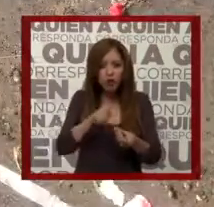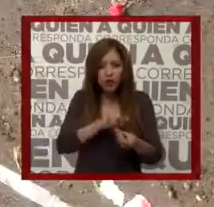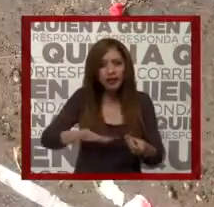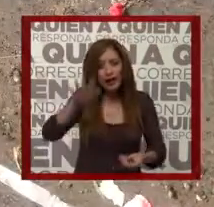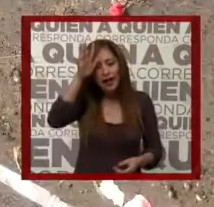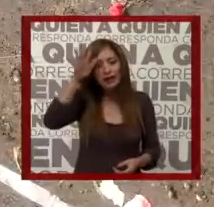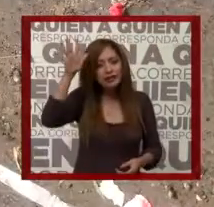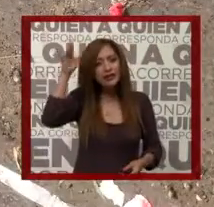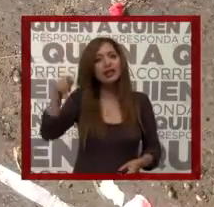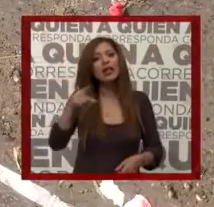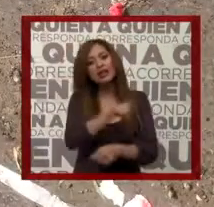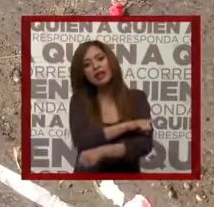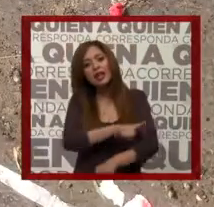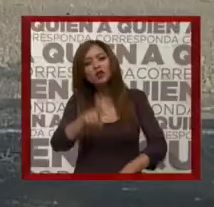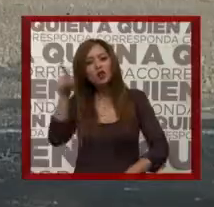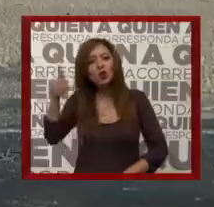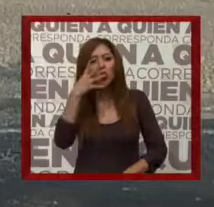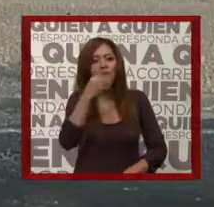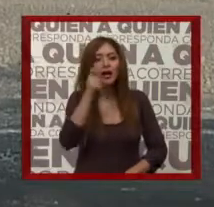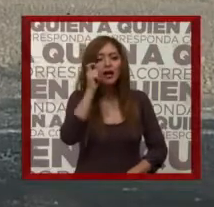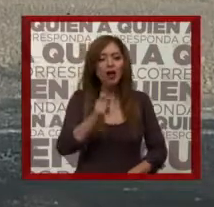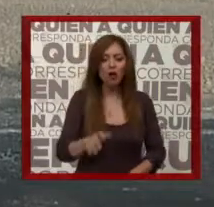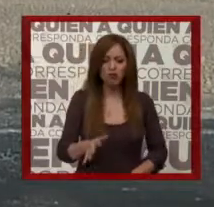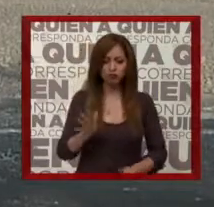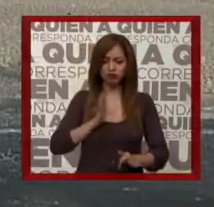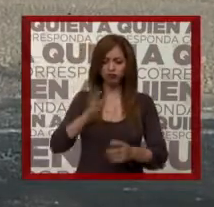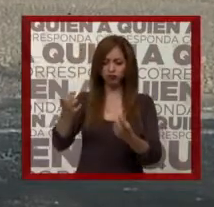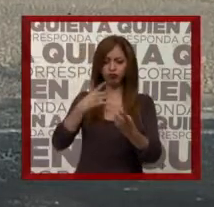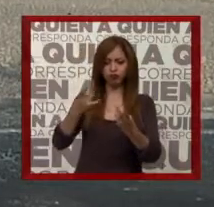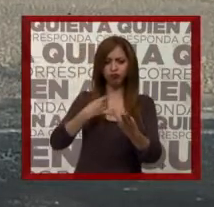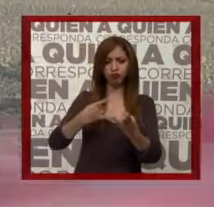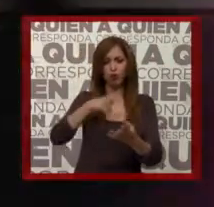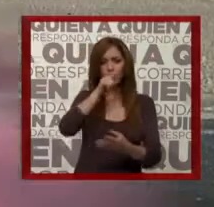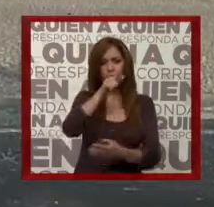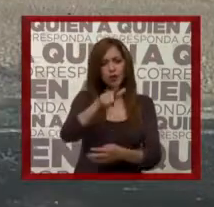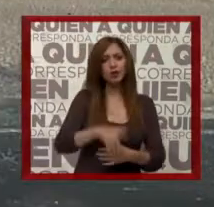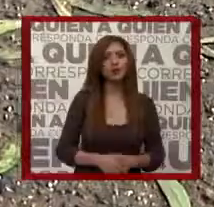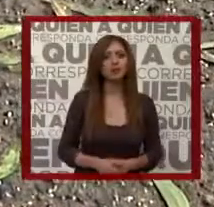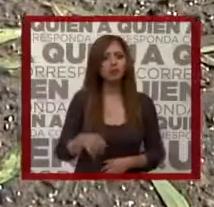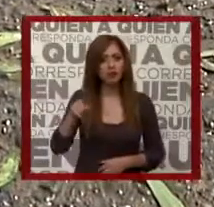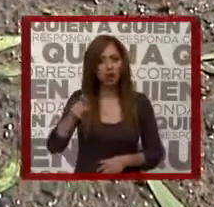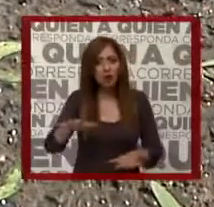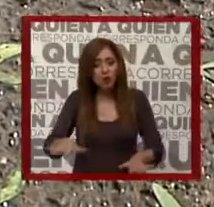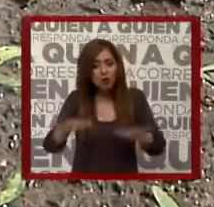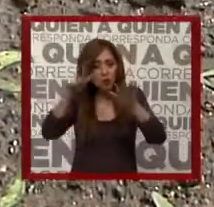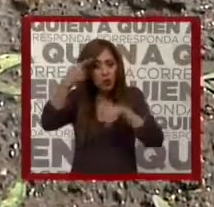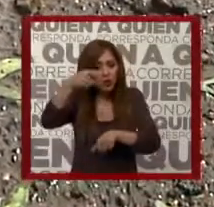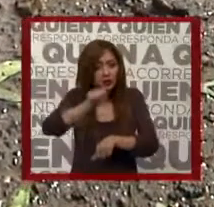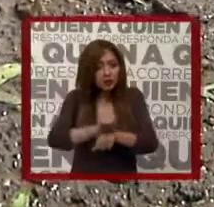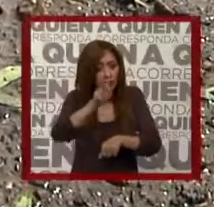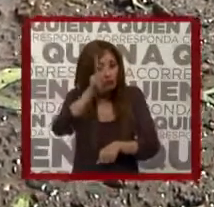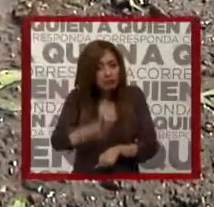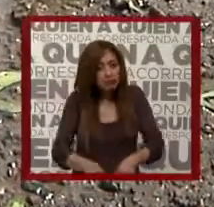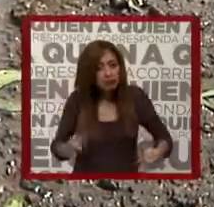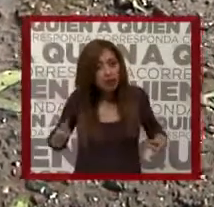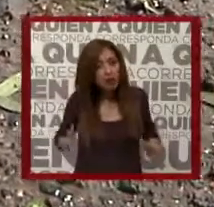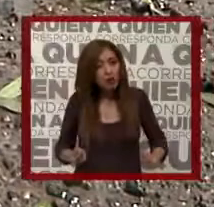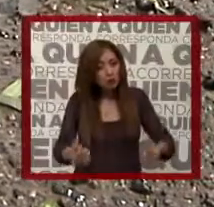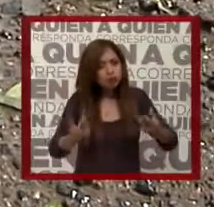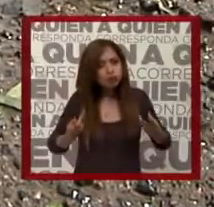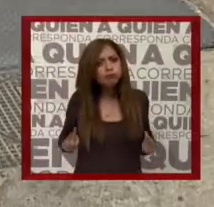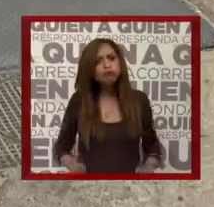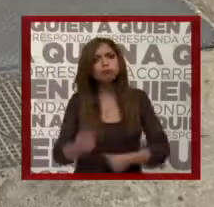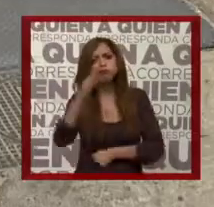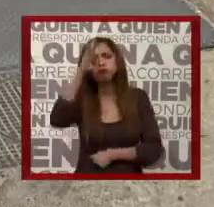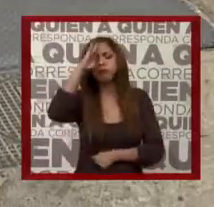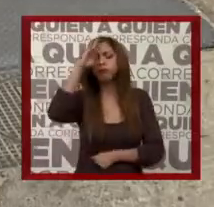Aztecas de la delegación Coyoacán inundaron mi Twitter. Ya tenemos más de una semana con ella. Para la cantidad de agua que se fuga, es mucho